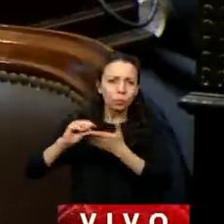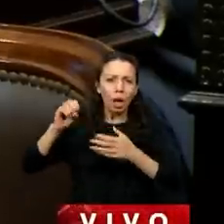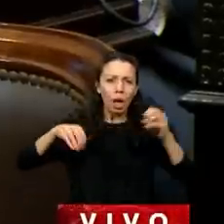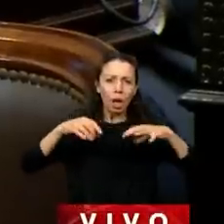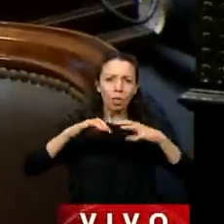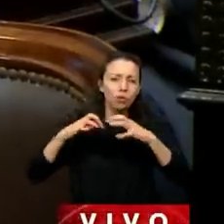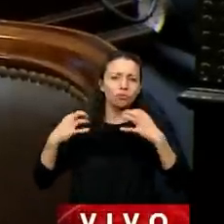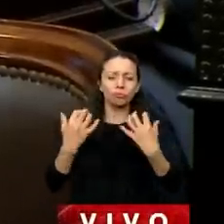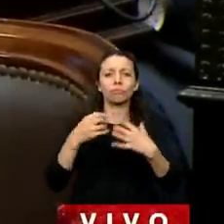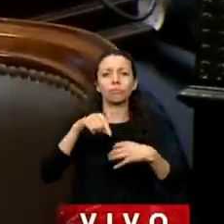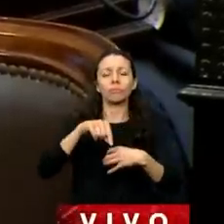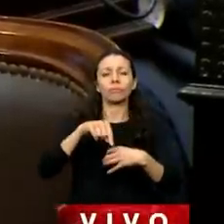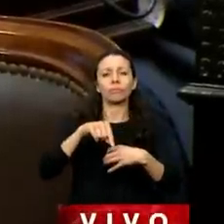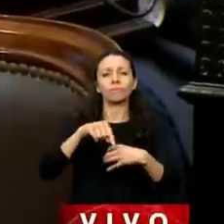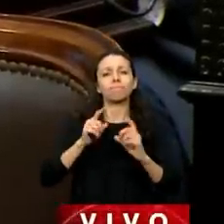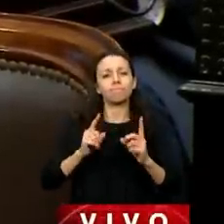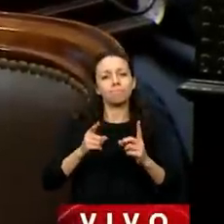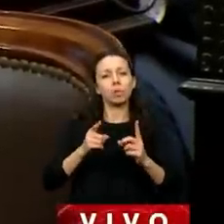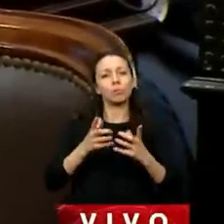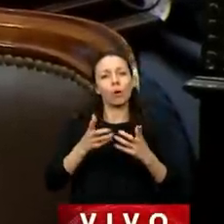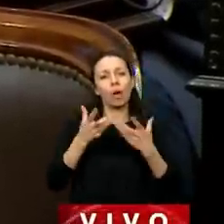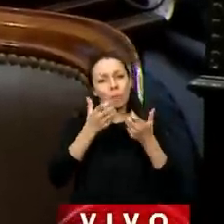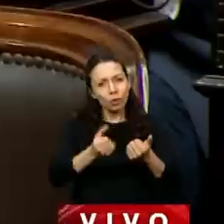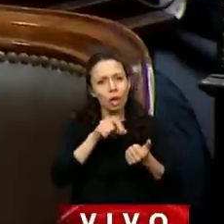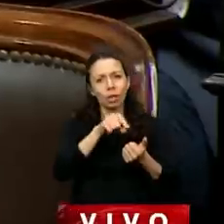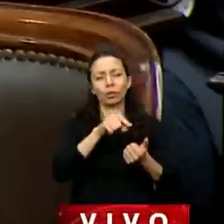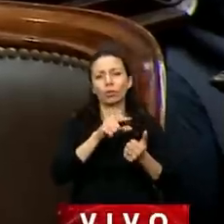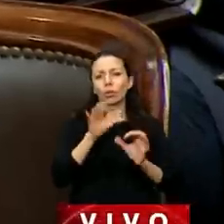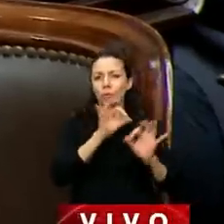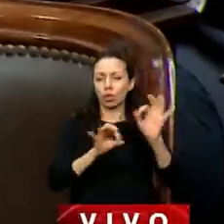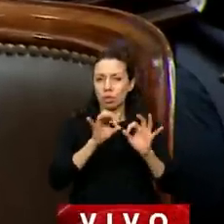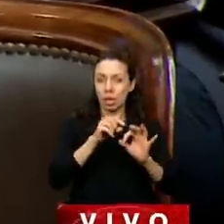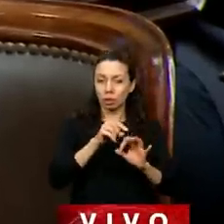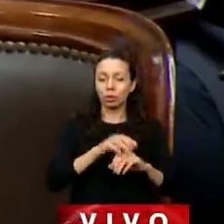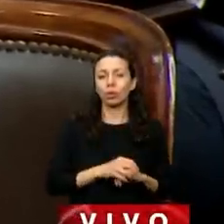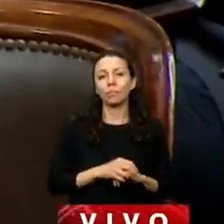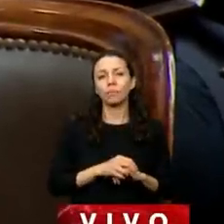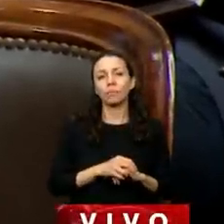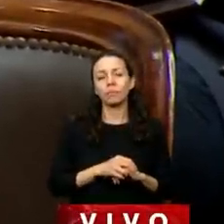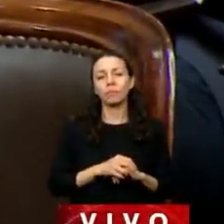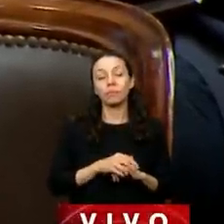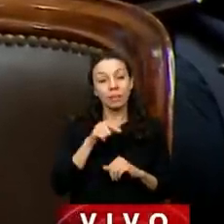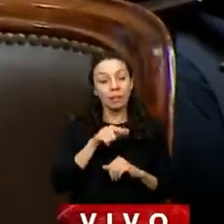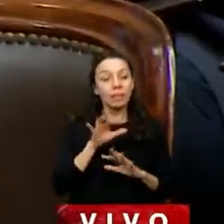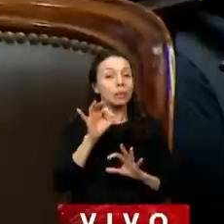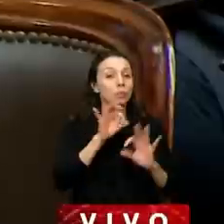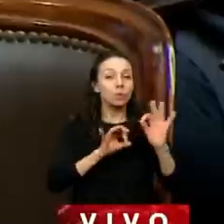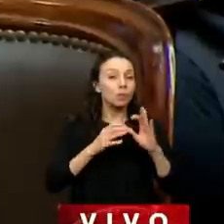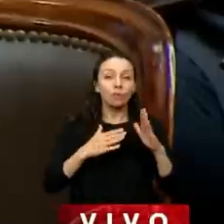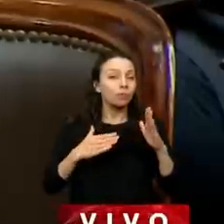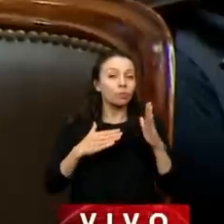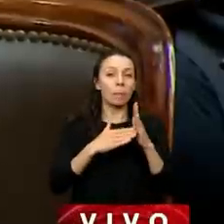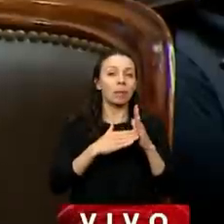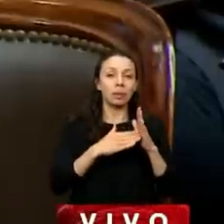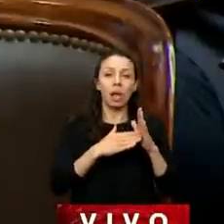recinto acompañando esta iniciativa, que realmente es central para